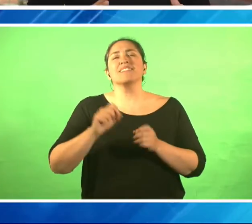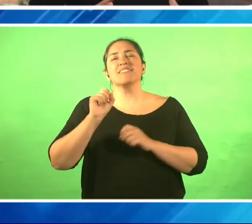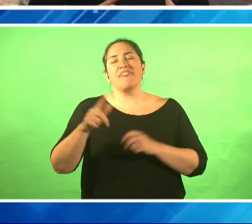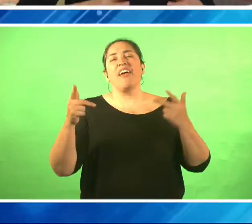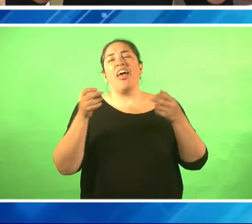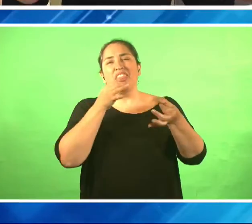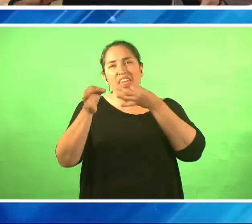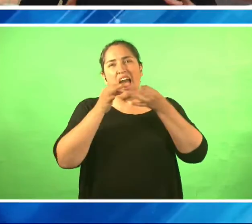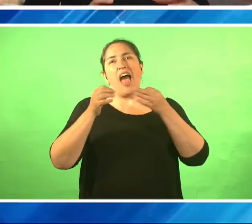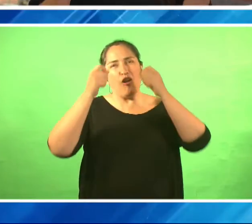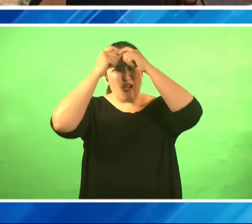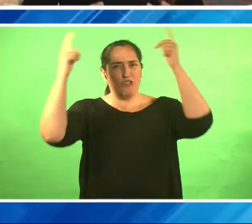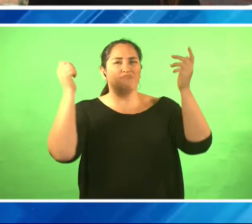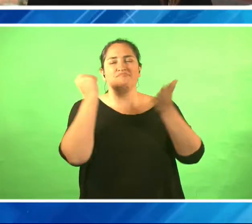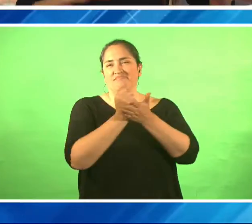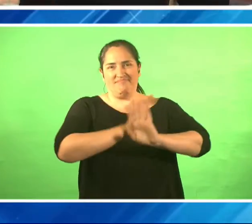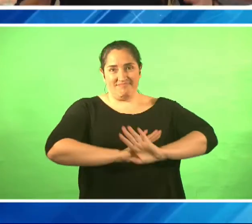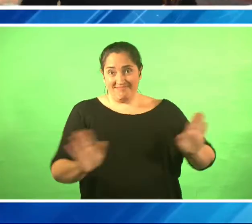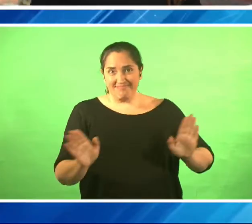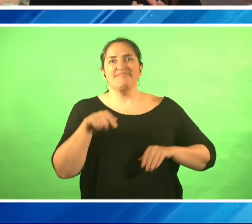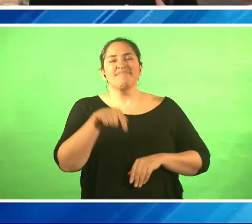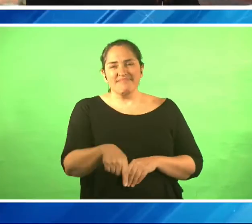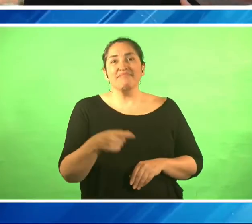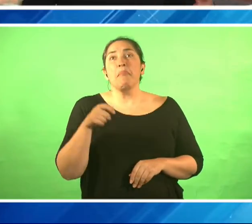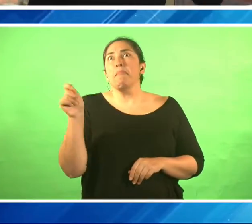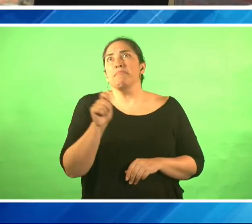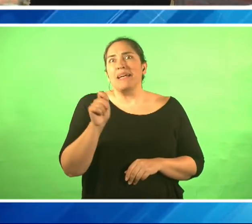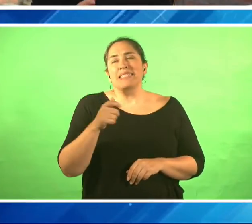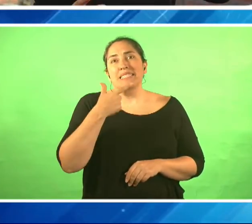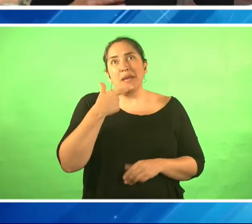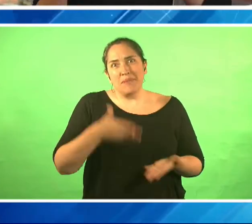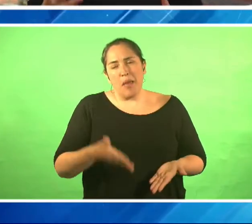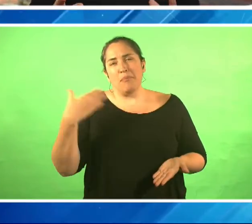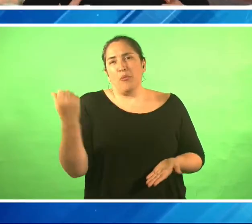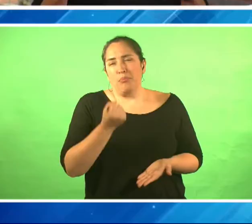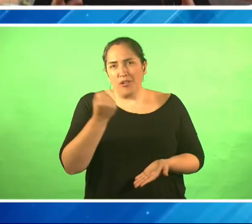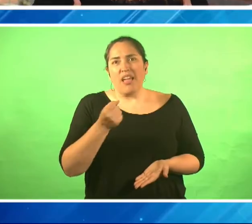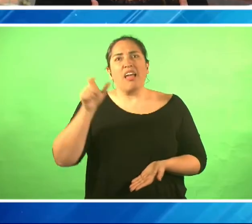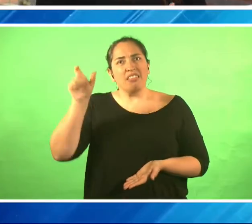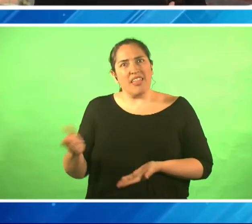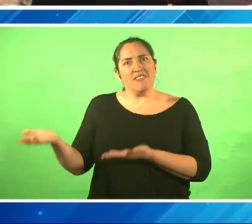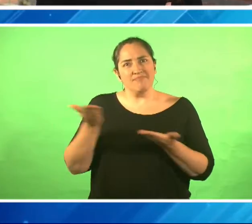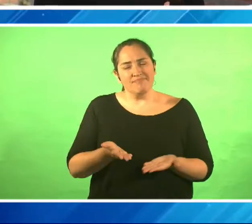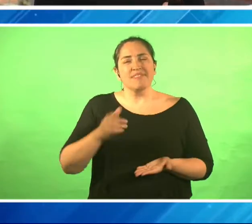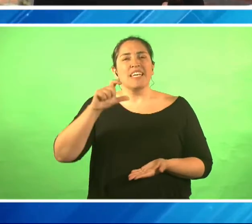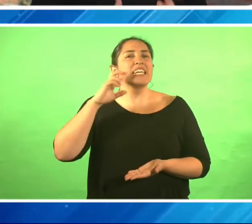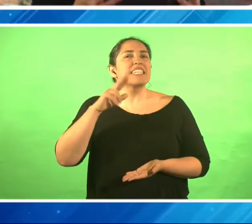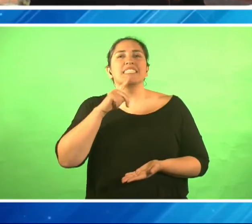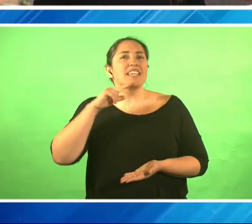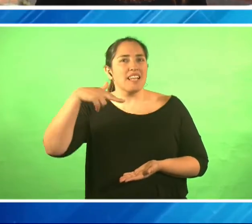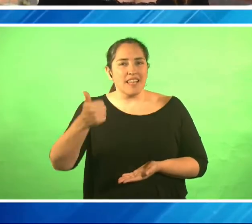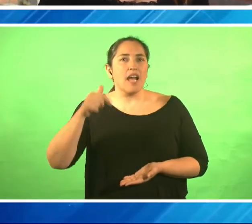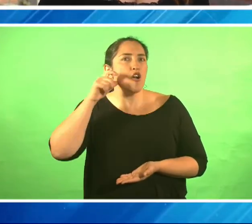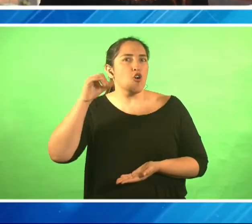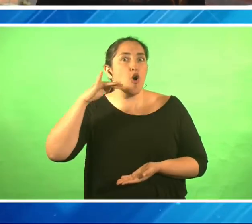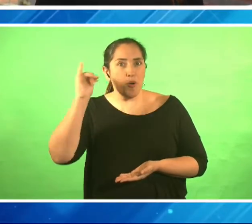etiquetas en el marco de este programa especial dedicado al mes de septiembre, a los estudiantes y a los docentes. Va a estar Cristina Gómez, coordinadora de